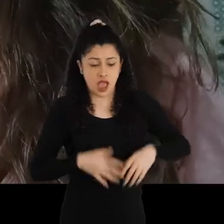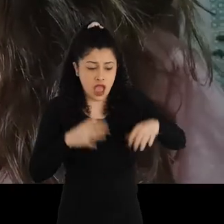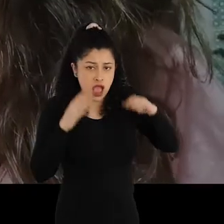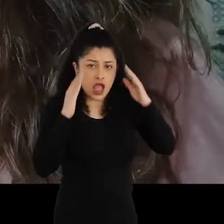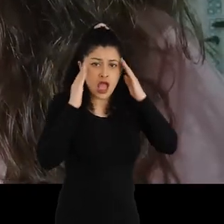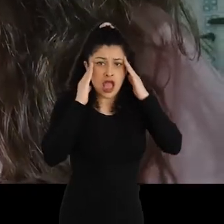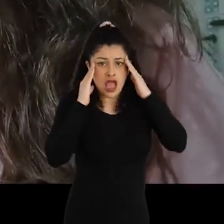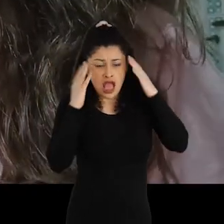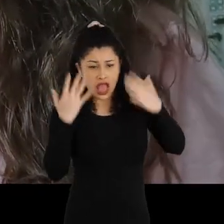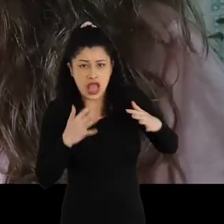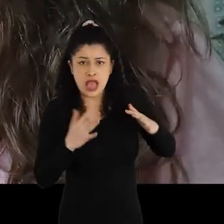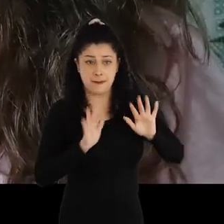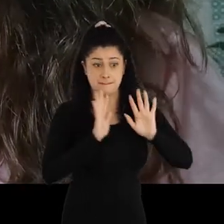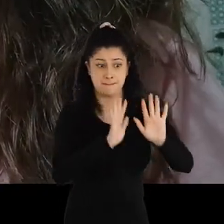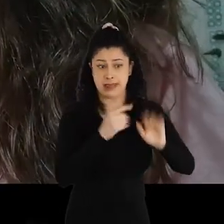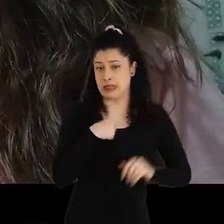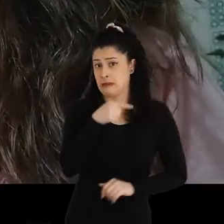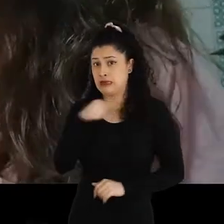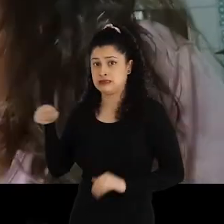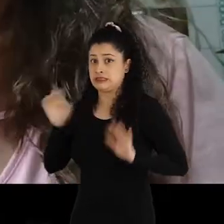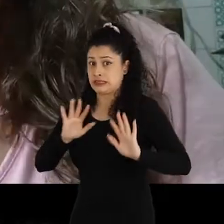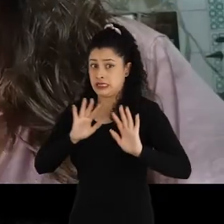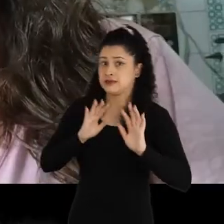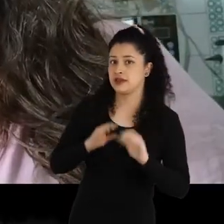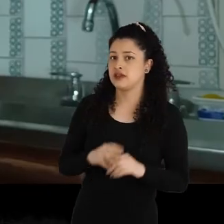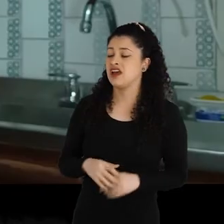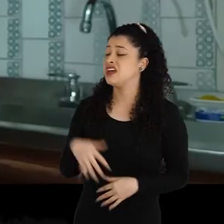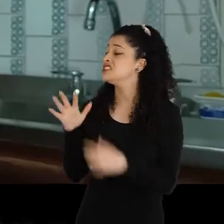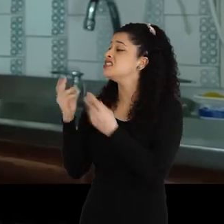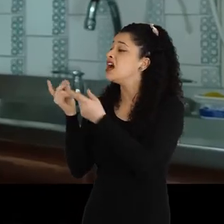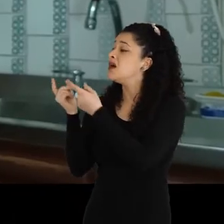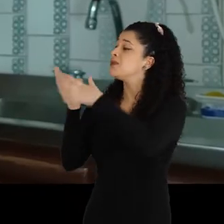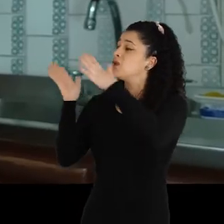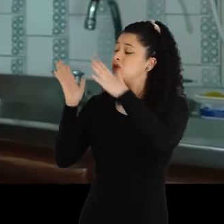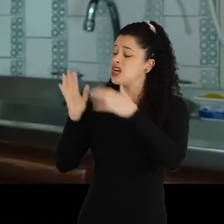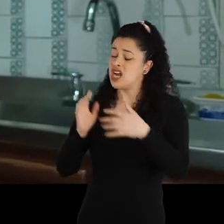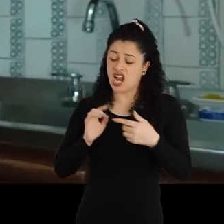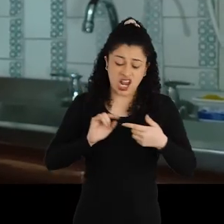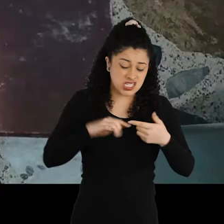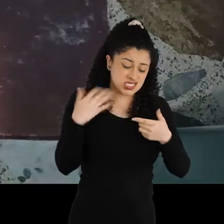¡Ya date la cura! Bueno. ¡Ay, rápido!